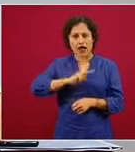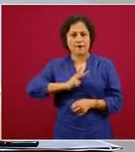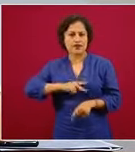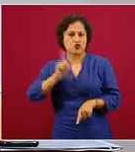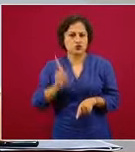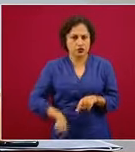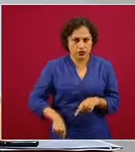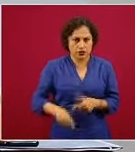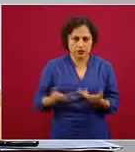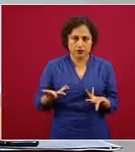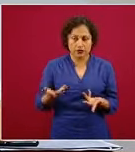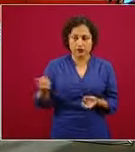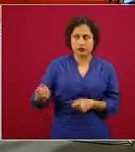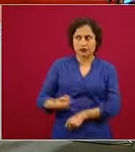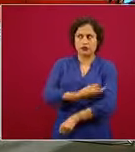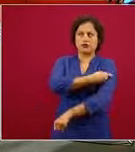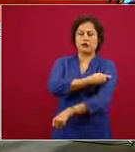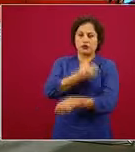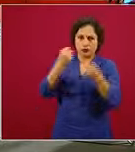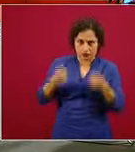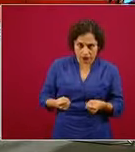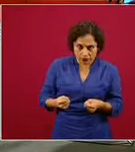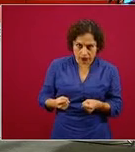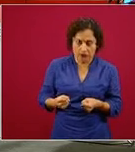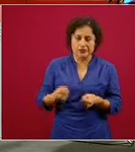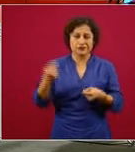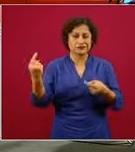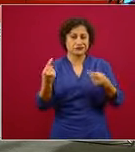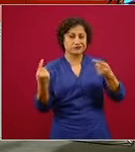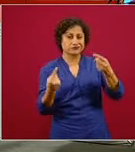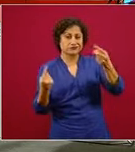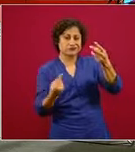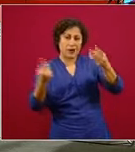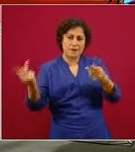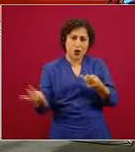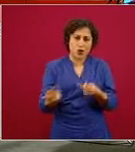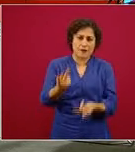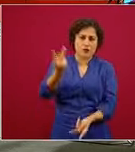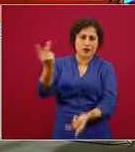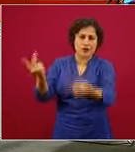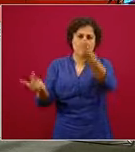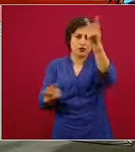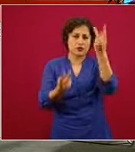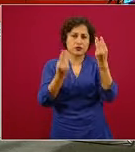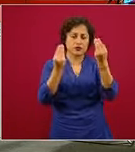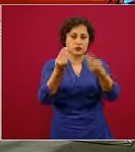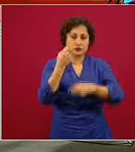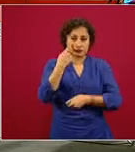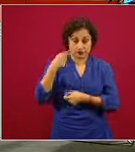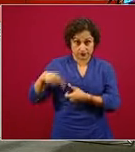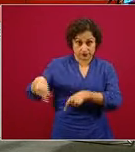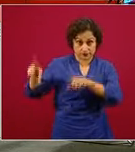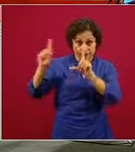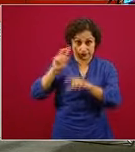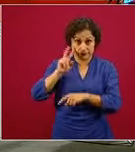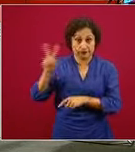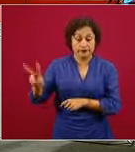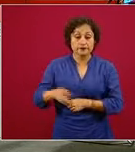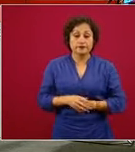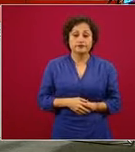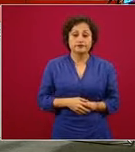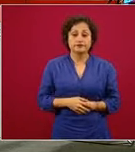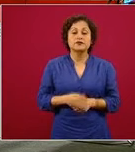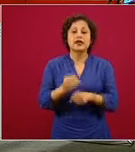¿Será segura? Muchas otras preguntas. Y la siguiente, pueden ver en esta lámina el avance de